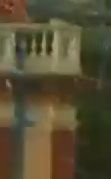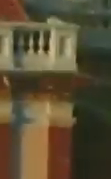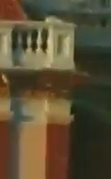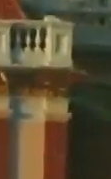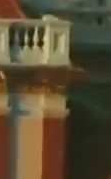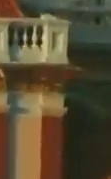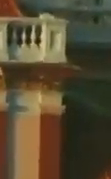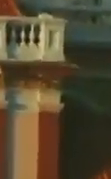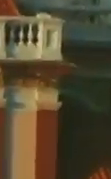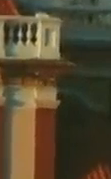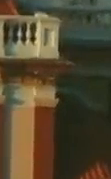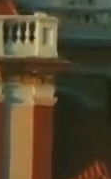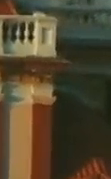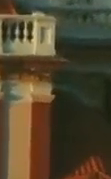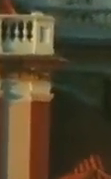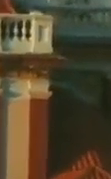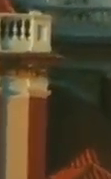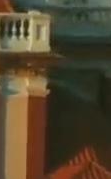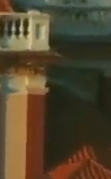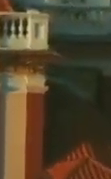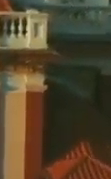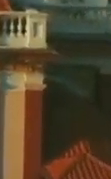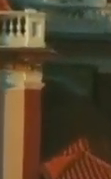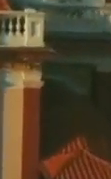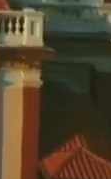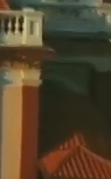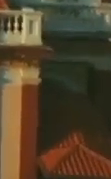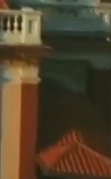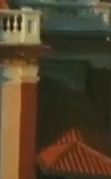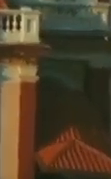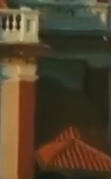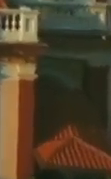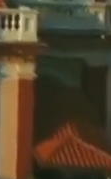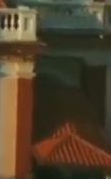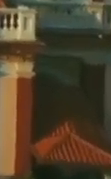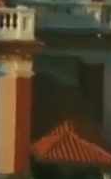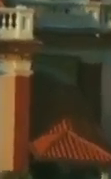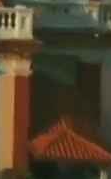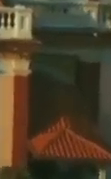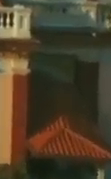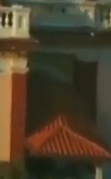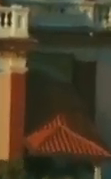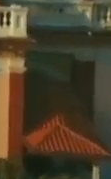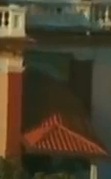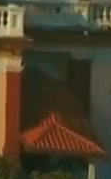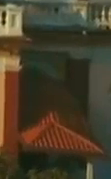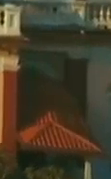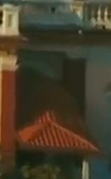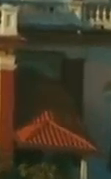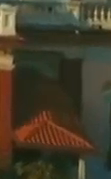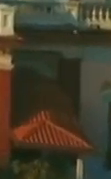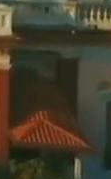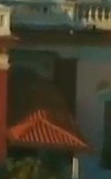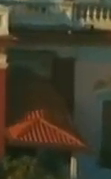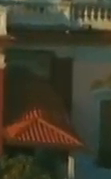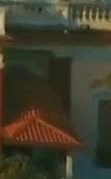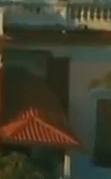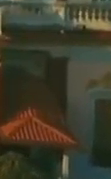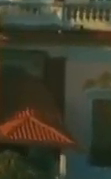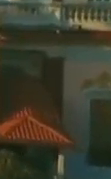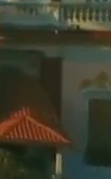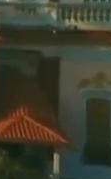Bolivariana de Venezuela, Nicolás Maduro. Hay que destacar que el pasado 20 de octubre desde el Estado Lara en la comuna del Maizal, a propósito, presente el ciudadano